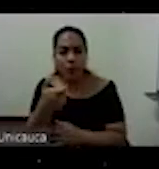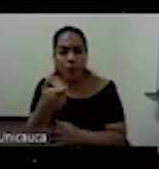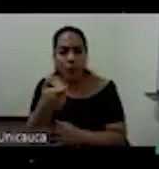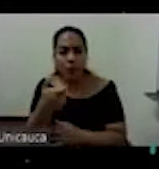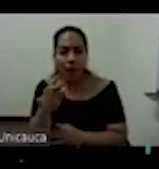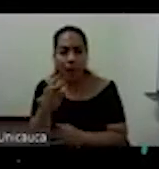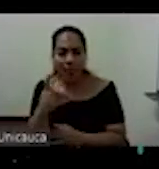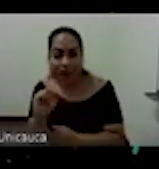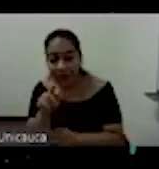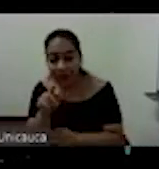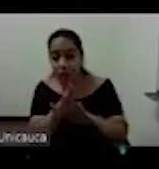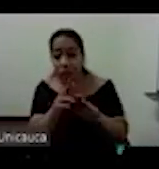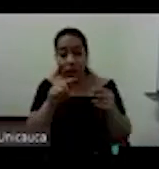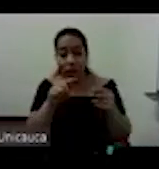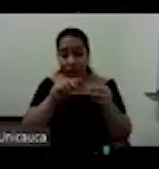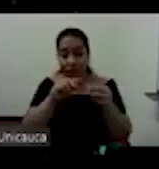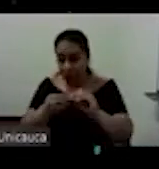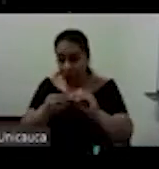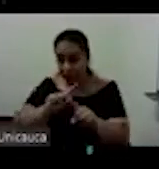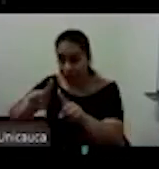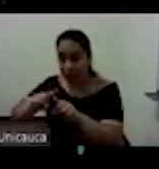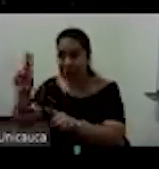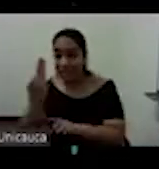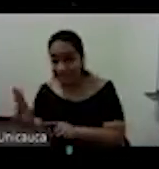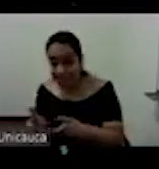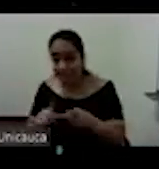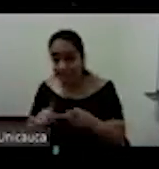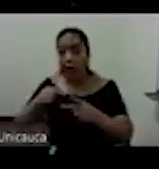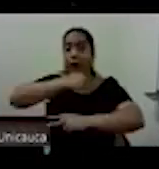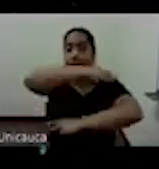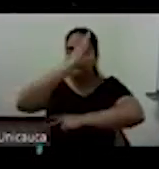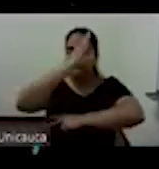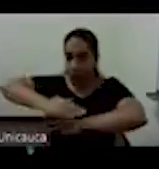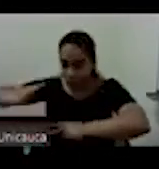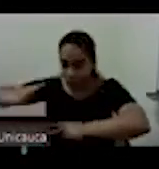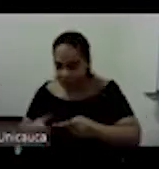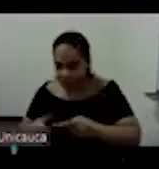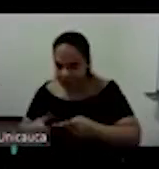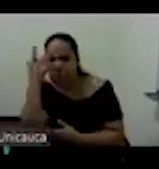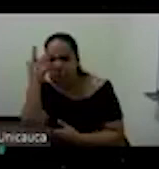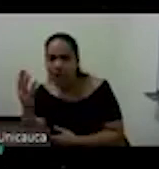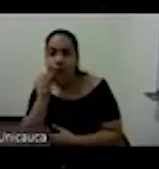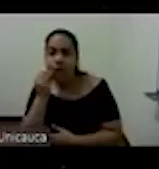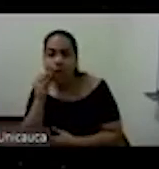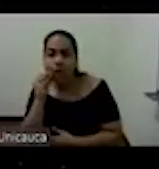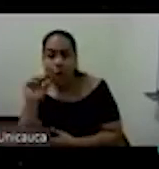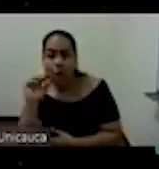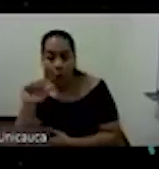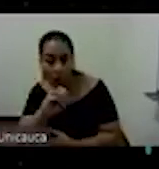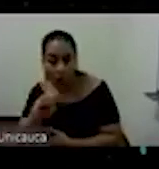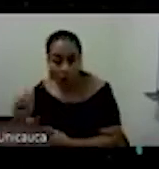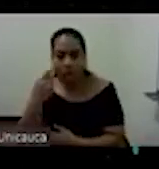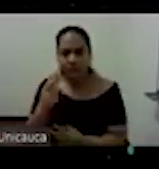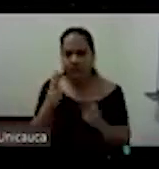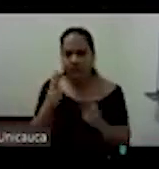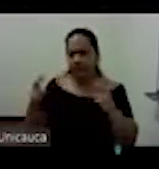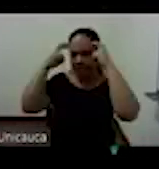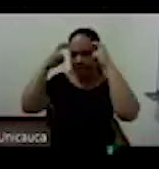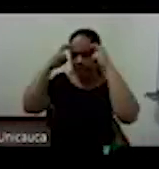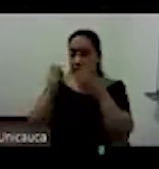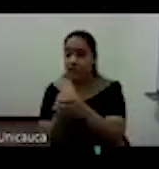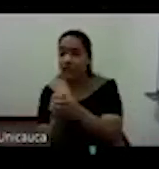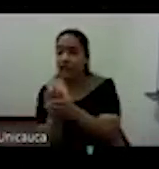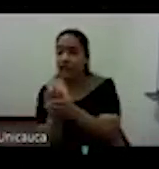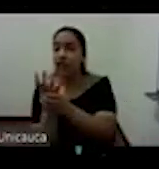Estas figuras significan el rayo y la montaña, porque los mayores Nasa obtienen la sabiduría y las plantas desde